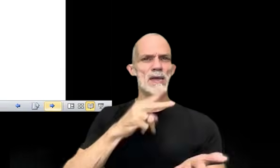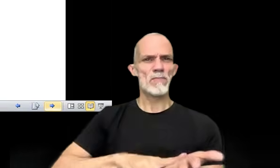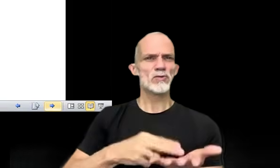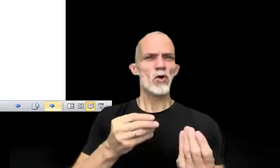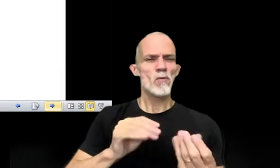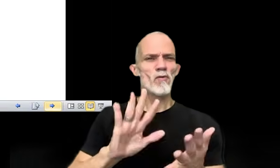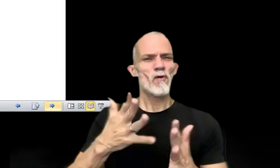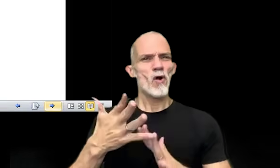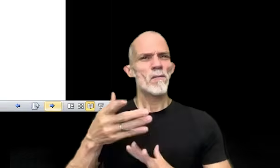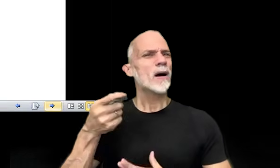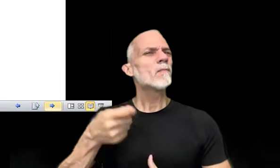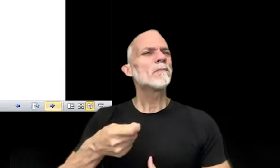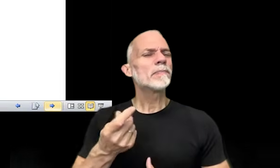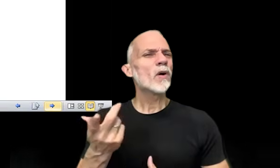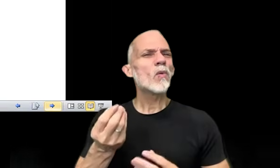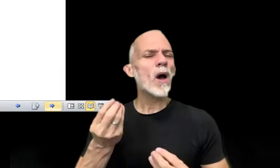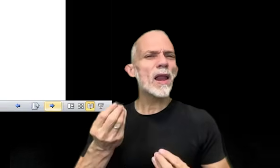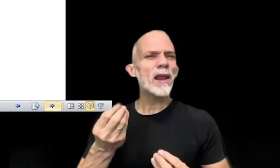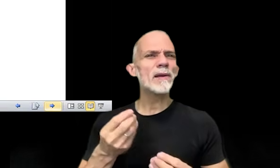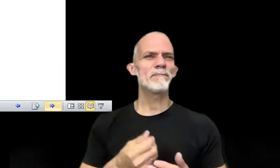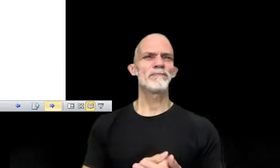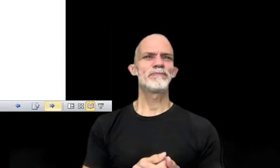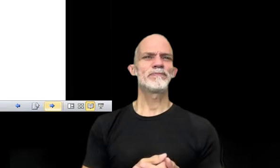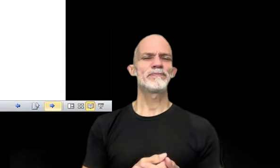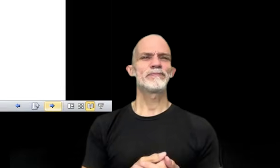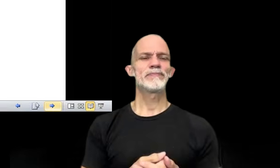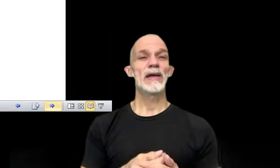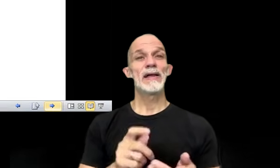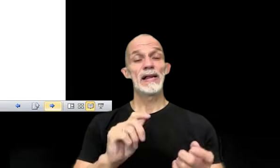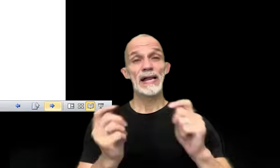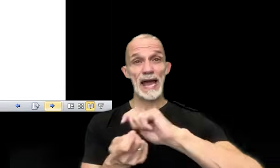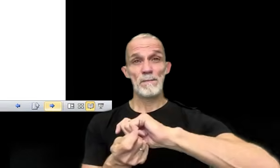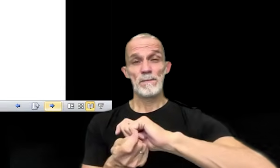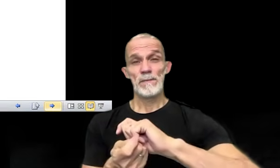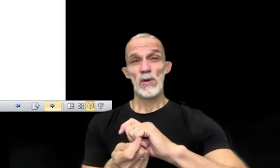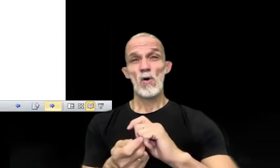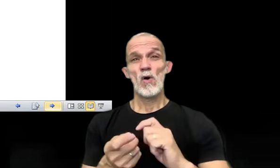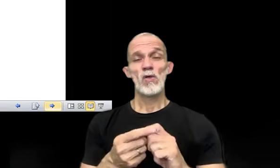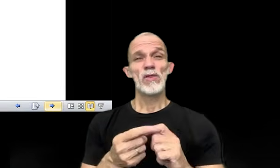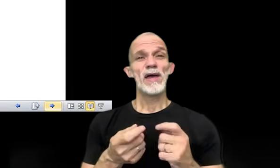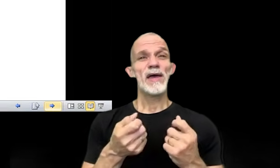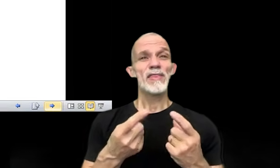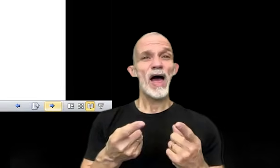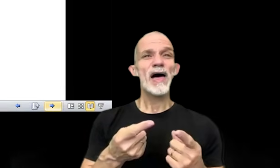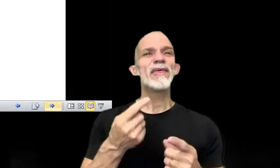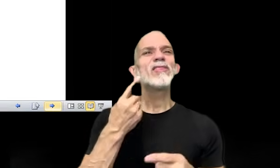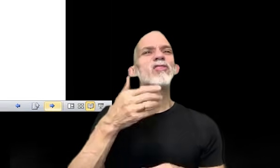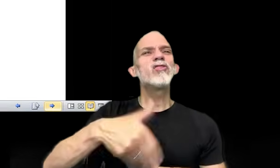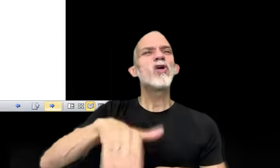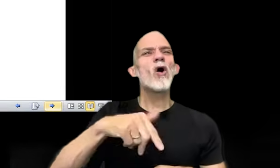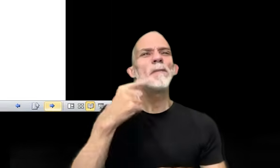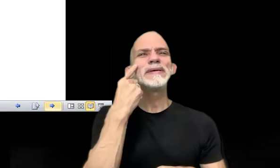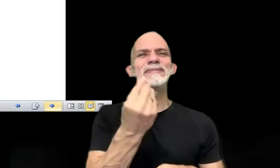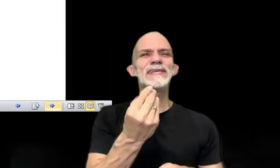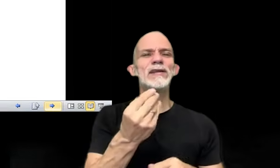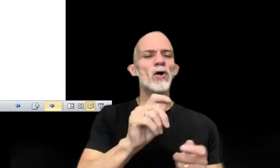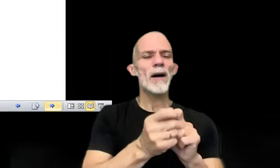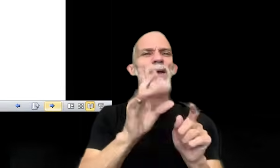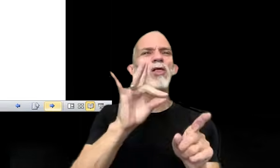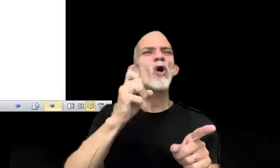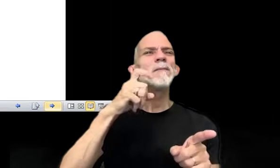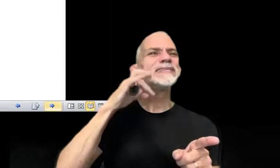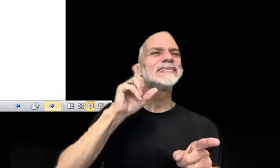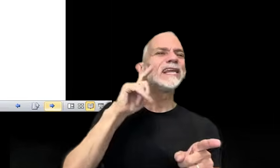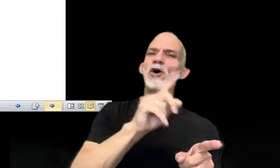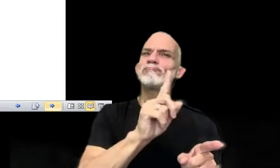del tributo, fue el cambio, ¿sí?, de asignación de domicilio a